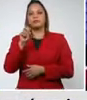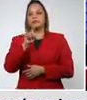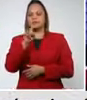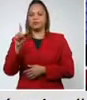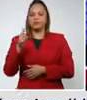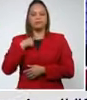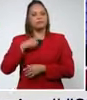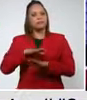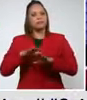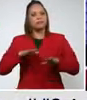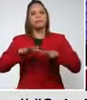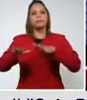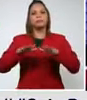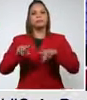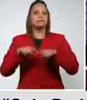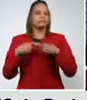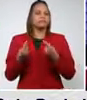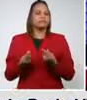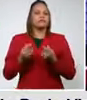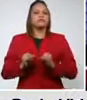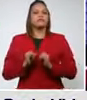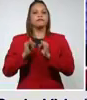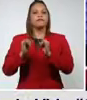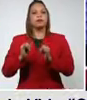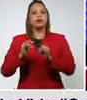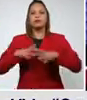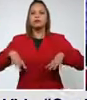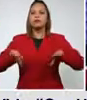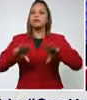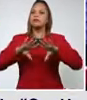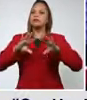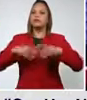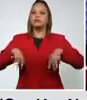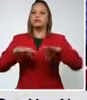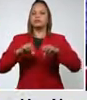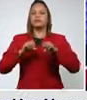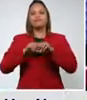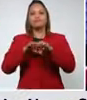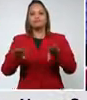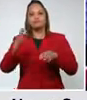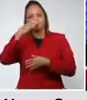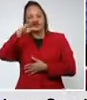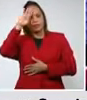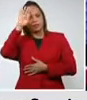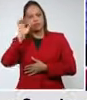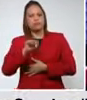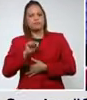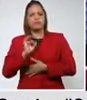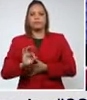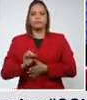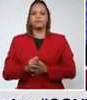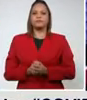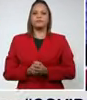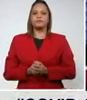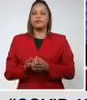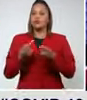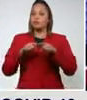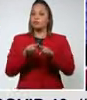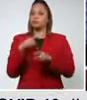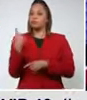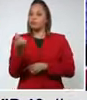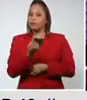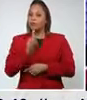para ofrecer a ustedes la información más actualizada sobre la situación epidemiológica de nuestro país. Me acompaña esta